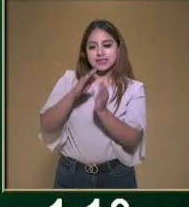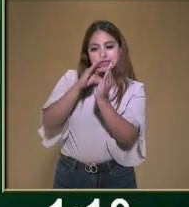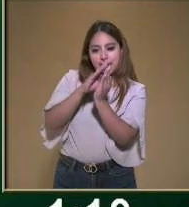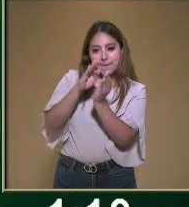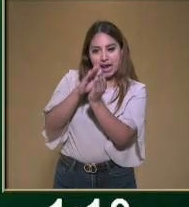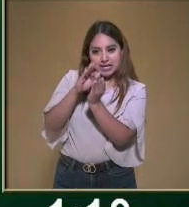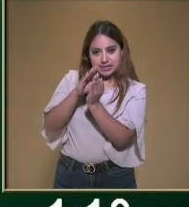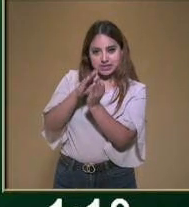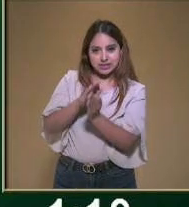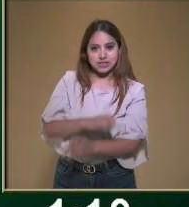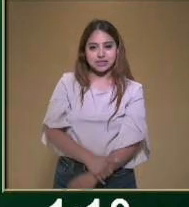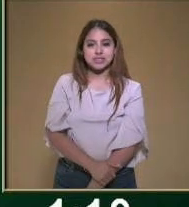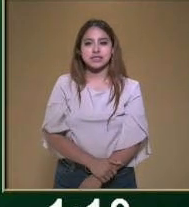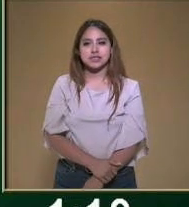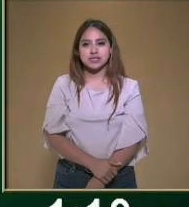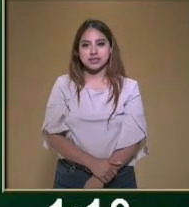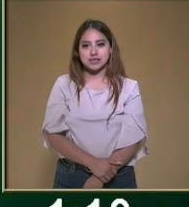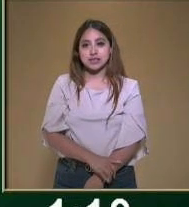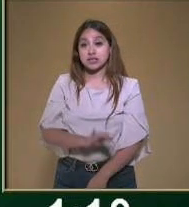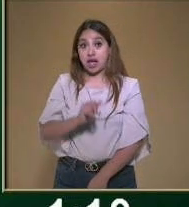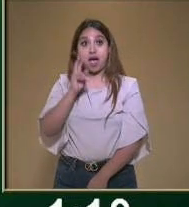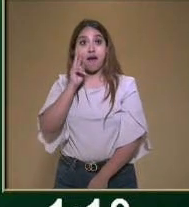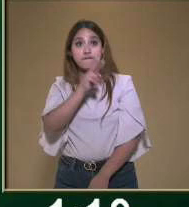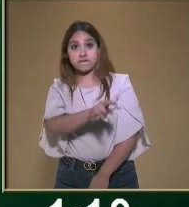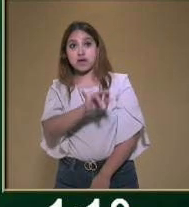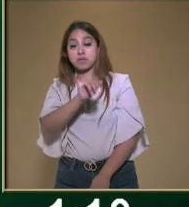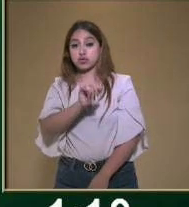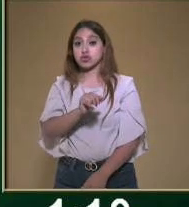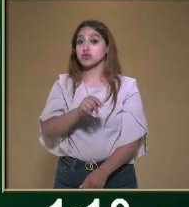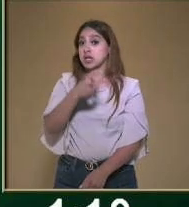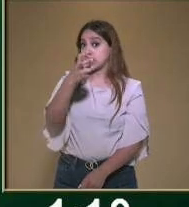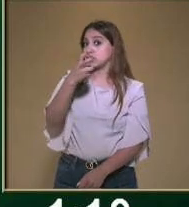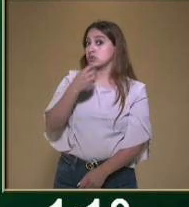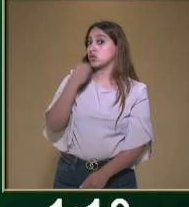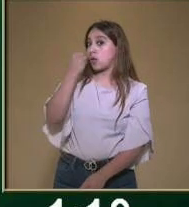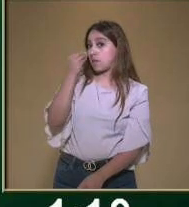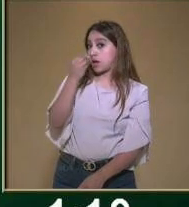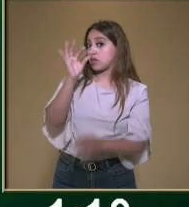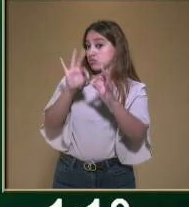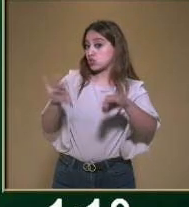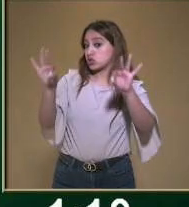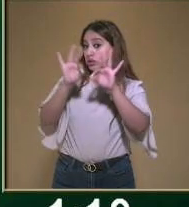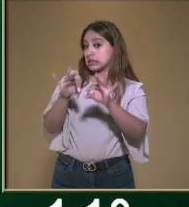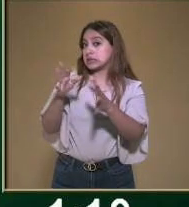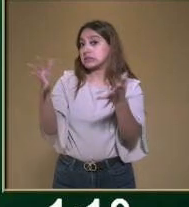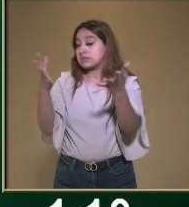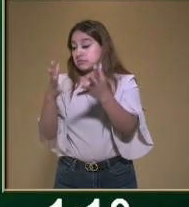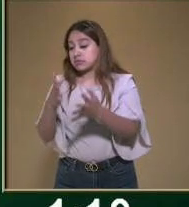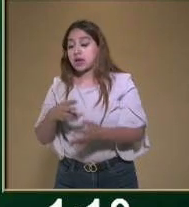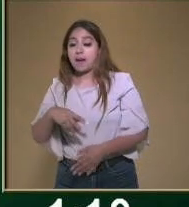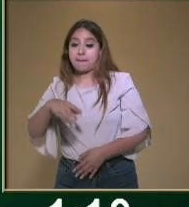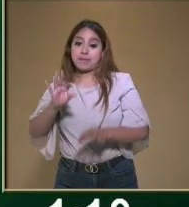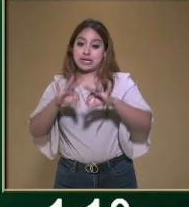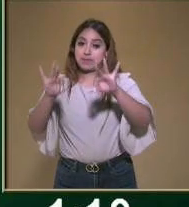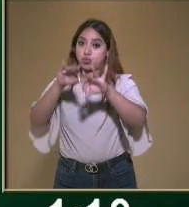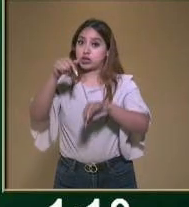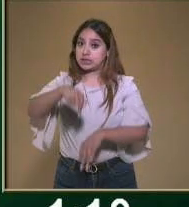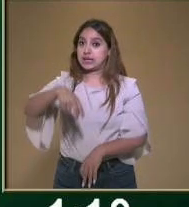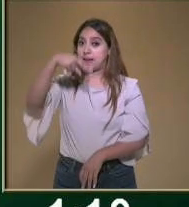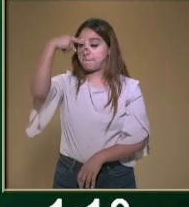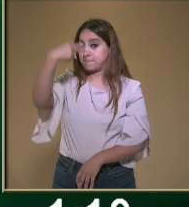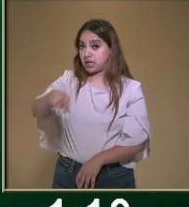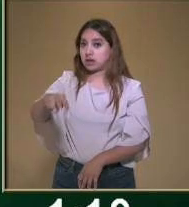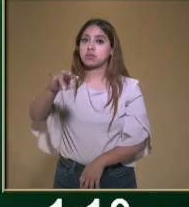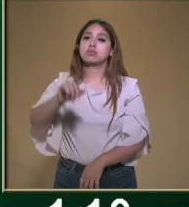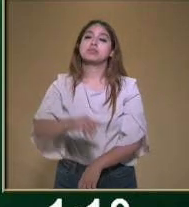tamal. Bueno, pues aquí observamos esos alimentos muy importantes para nosotros los mexicanos, ¿verdad, maestra? Así